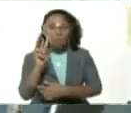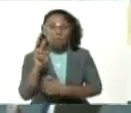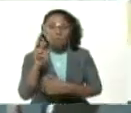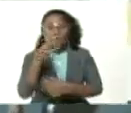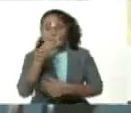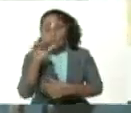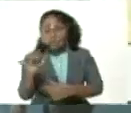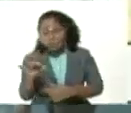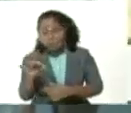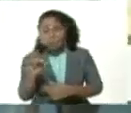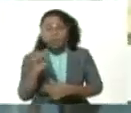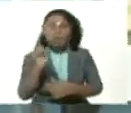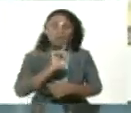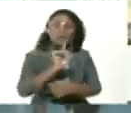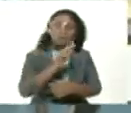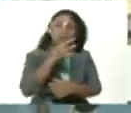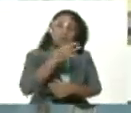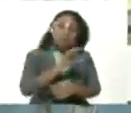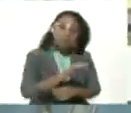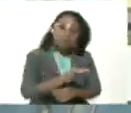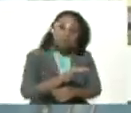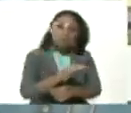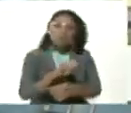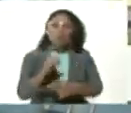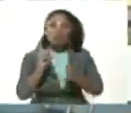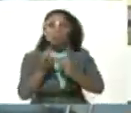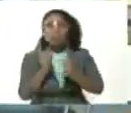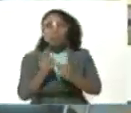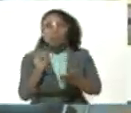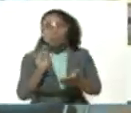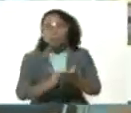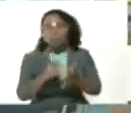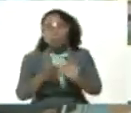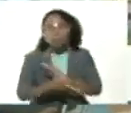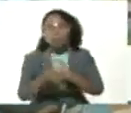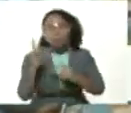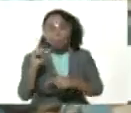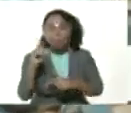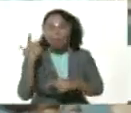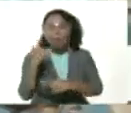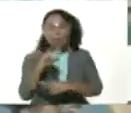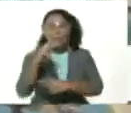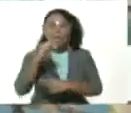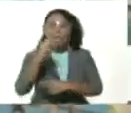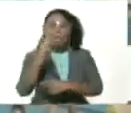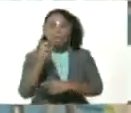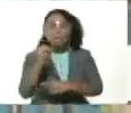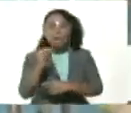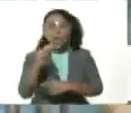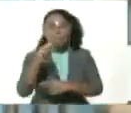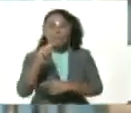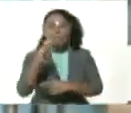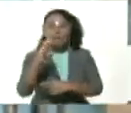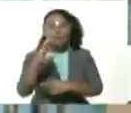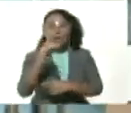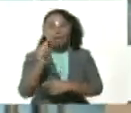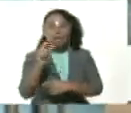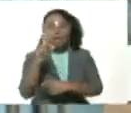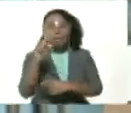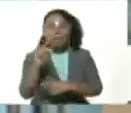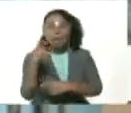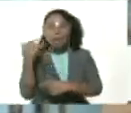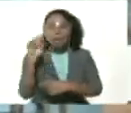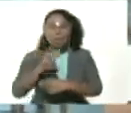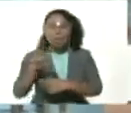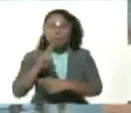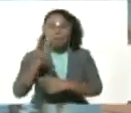y sin sal, dependiendo de la aplicación. Además de eso, tenemos las mantecas. Las mantecas se utilizan también en la